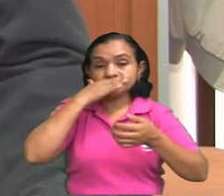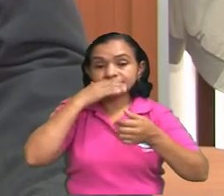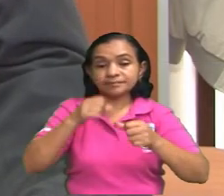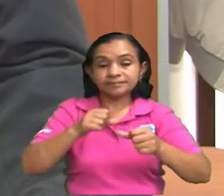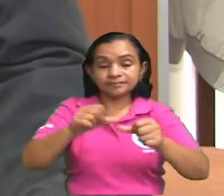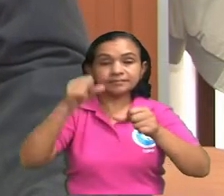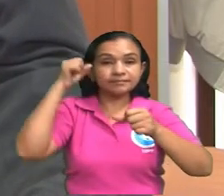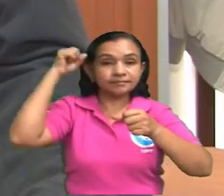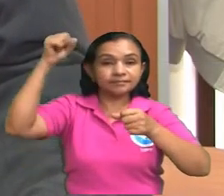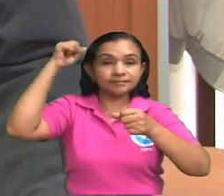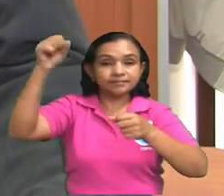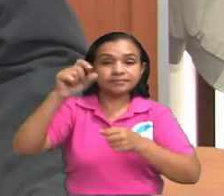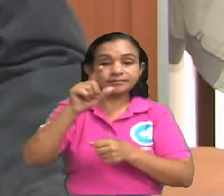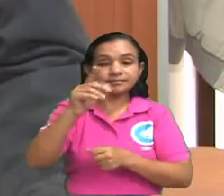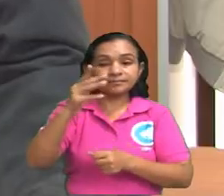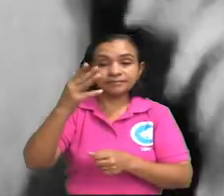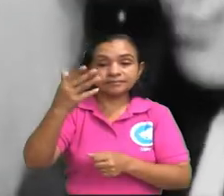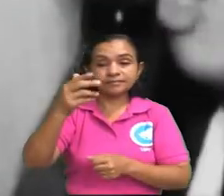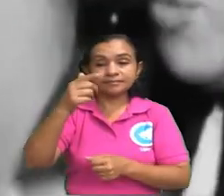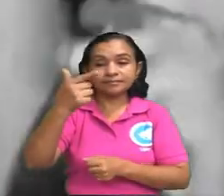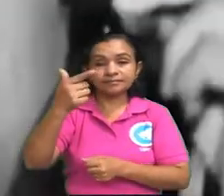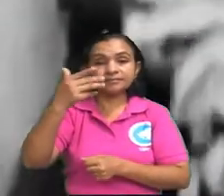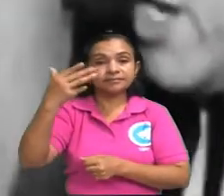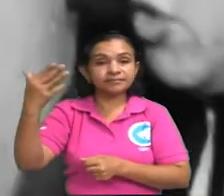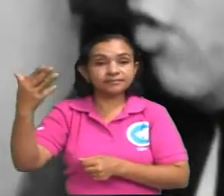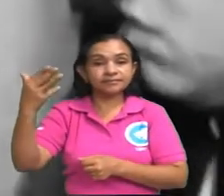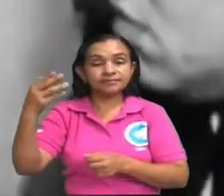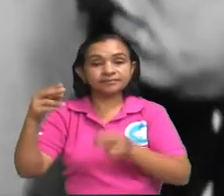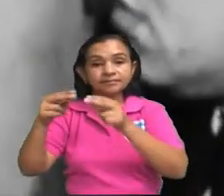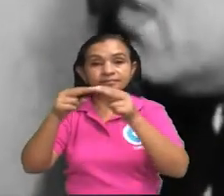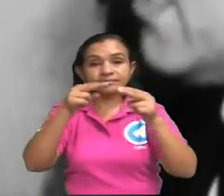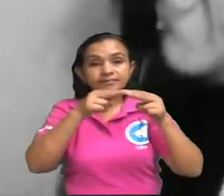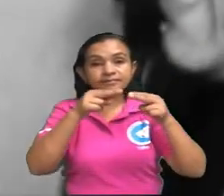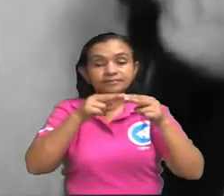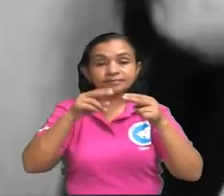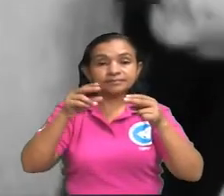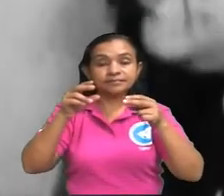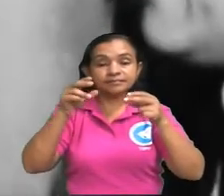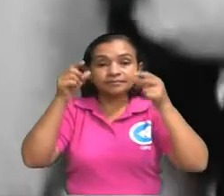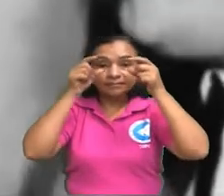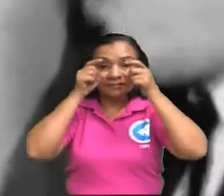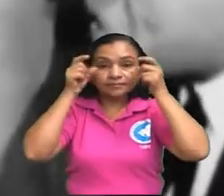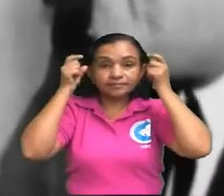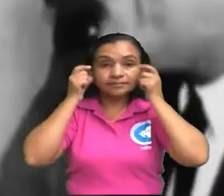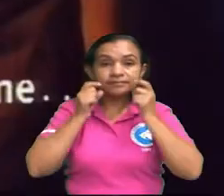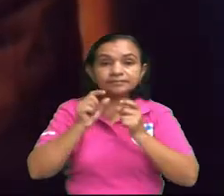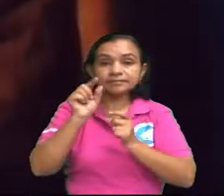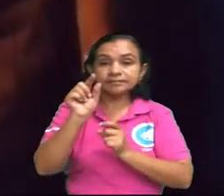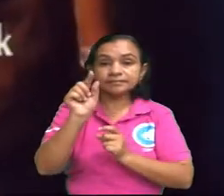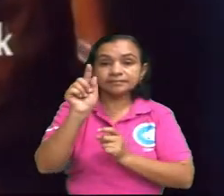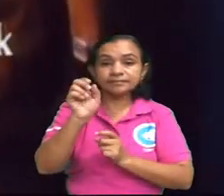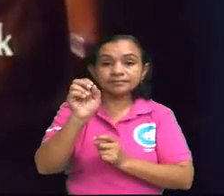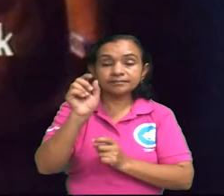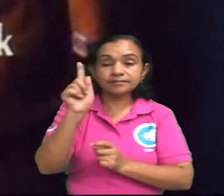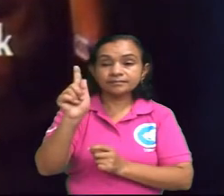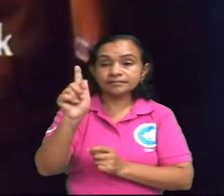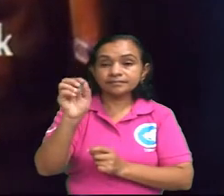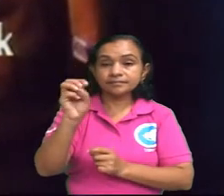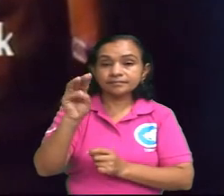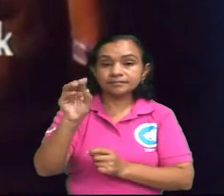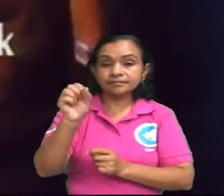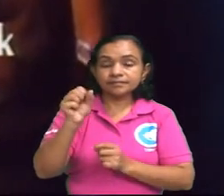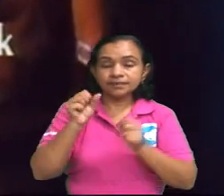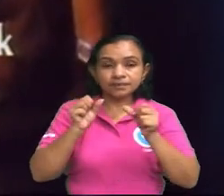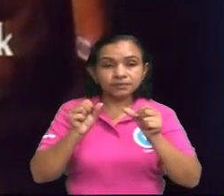victoria en 1979. El vínculo establecido entre Carlos Fonseca Amador y Tomás Borges Martínez perduró